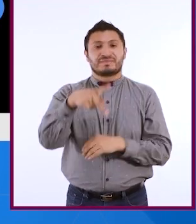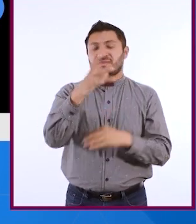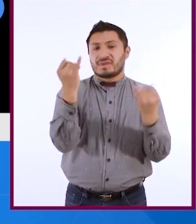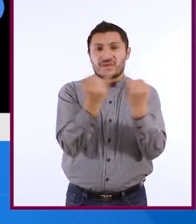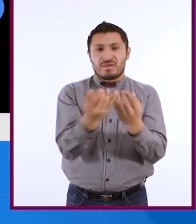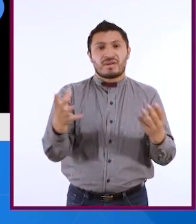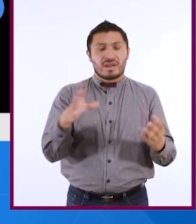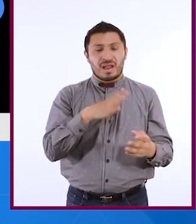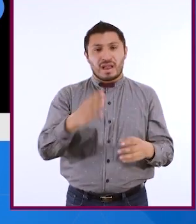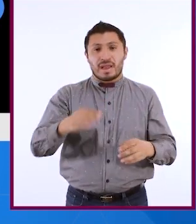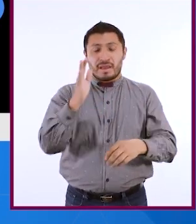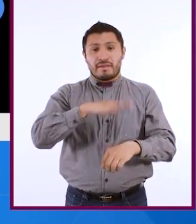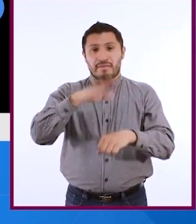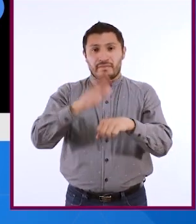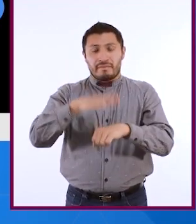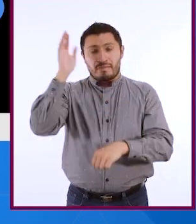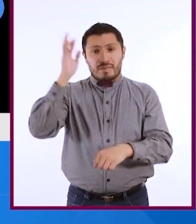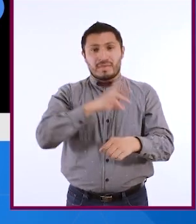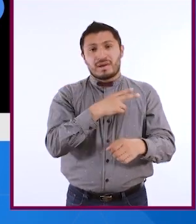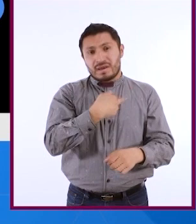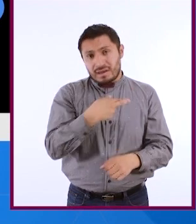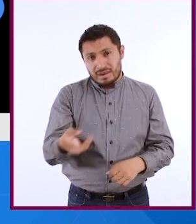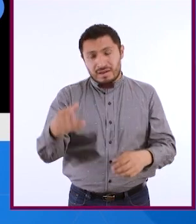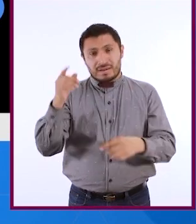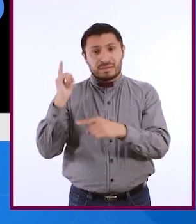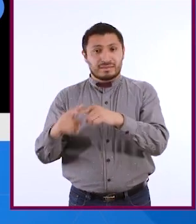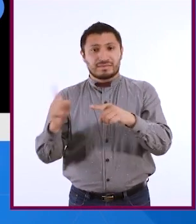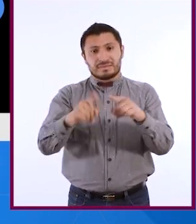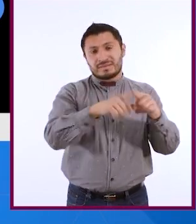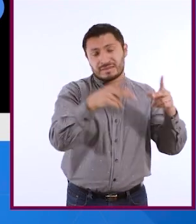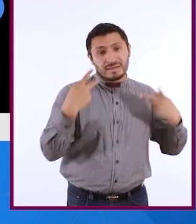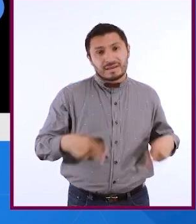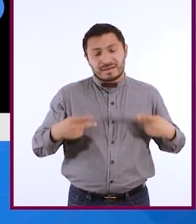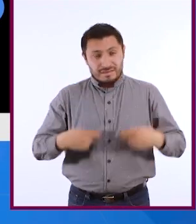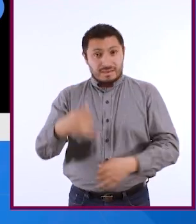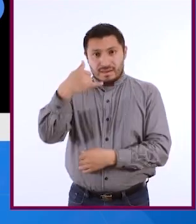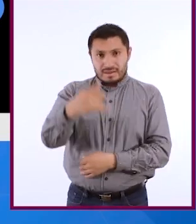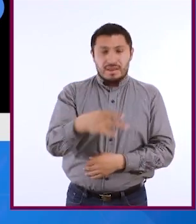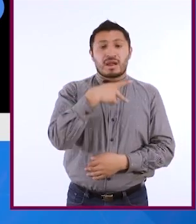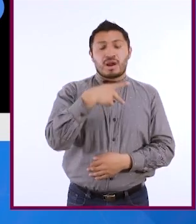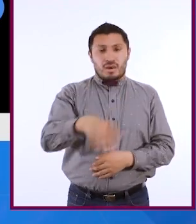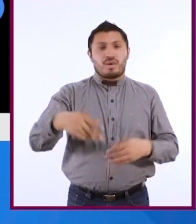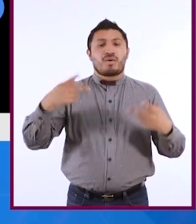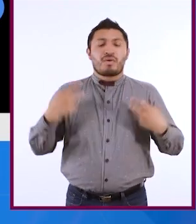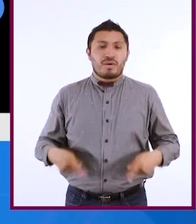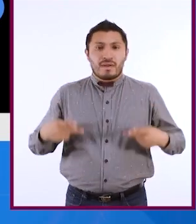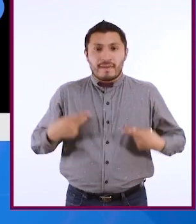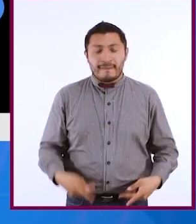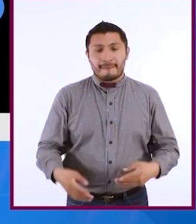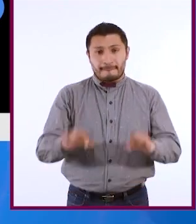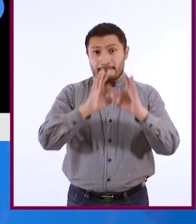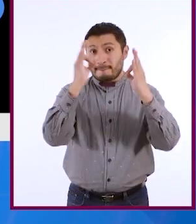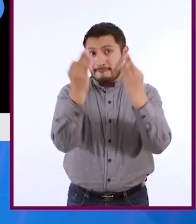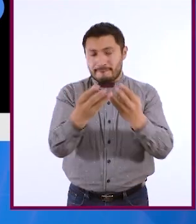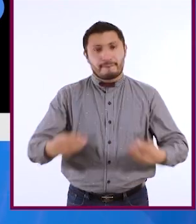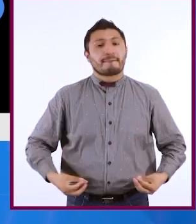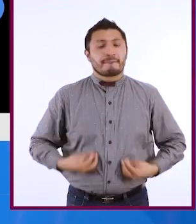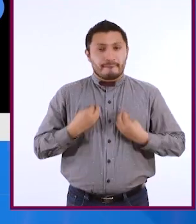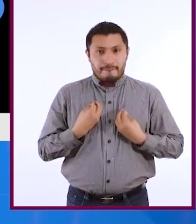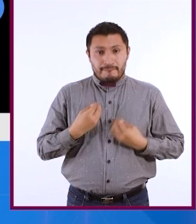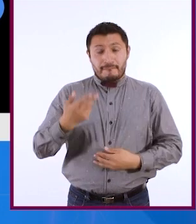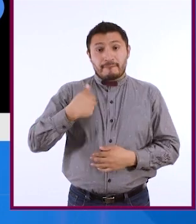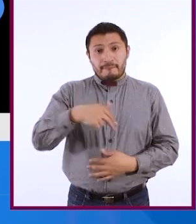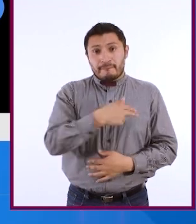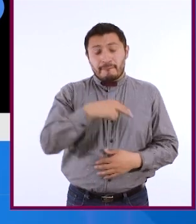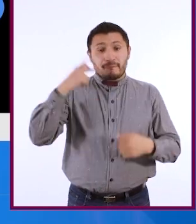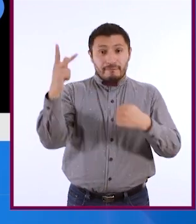es un país cuya mayor riqueza es la diversidad de su gente, ¿no? Y de su población y de la manera en la que vivimos.